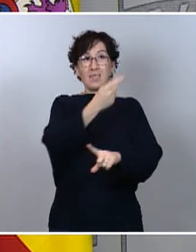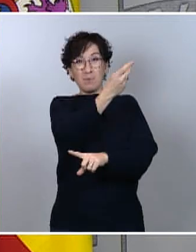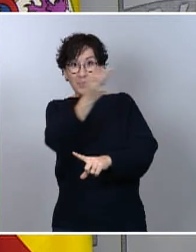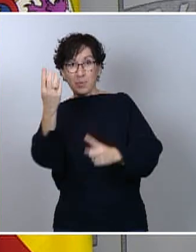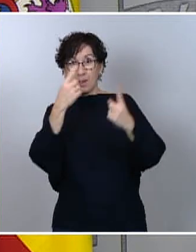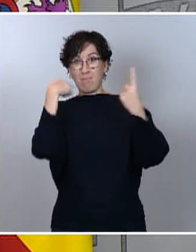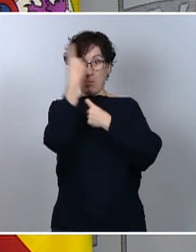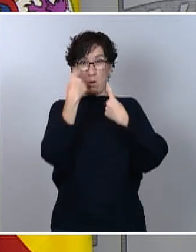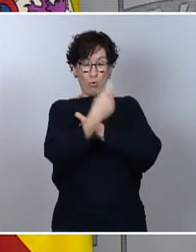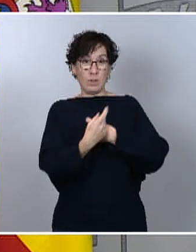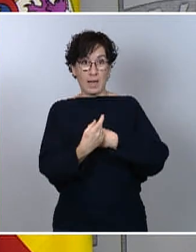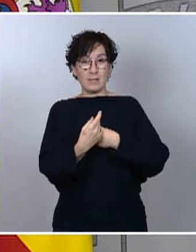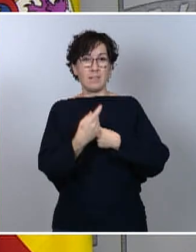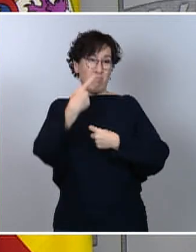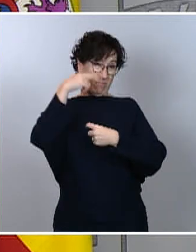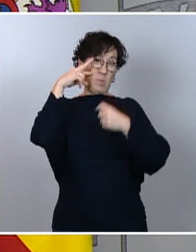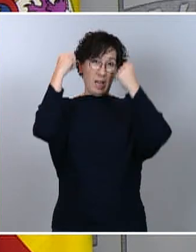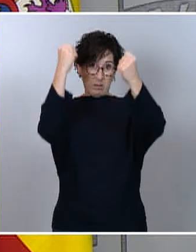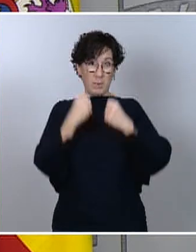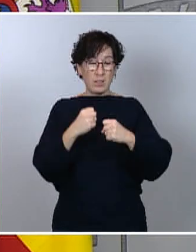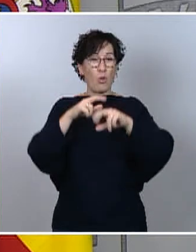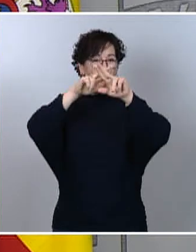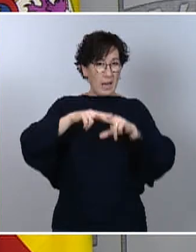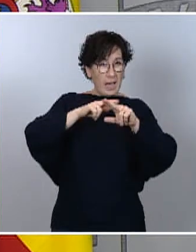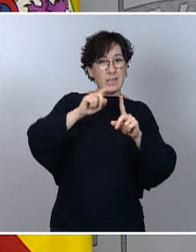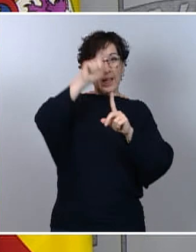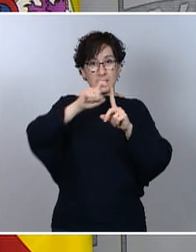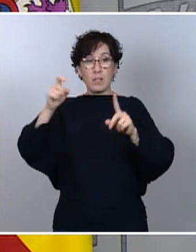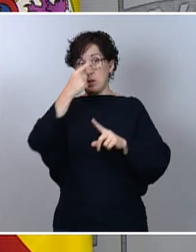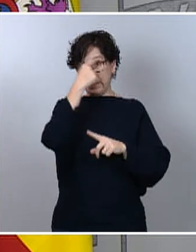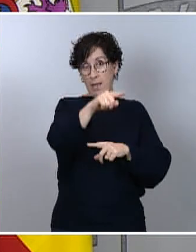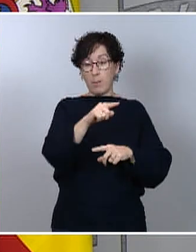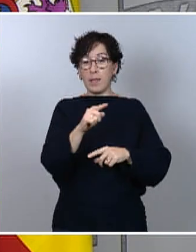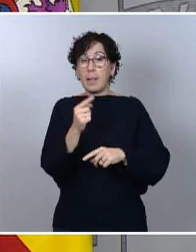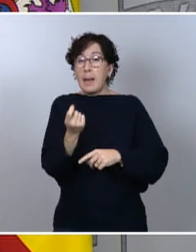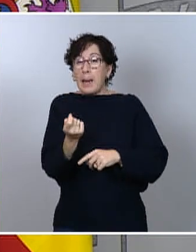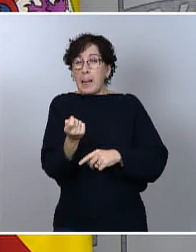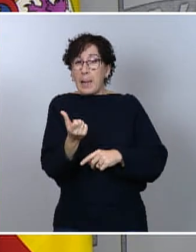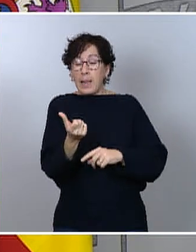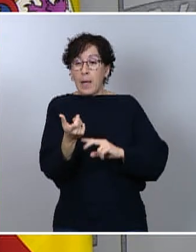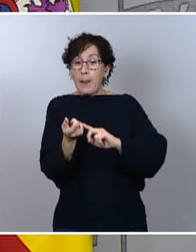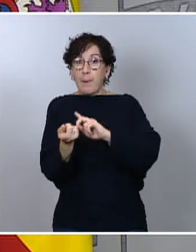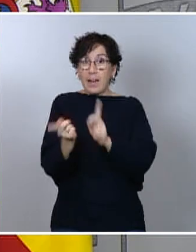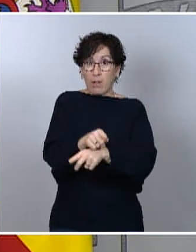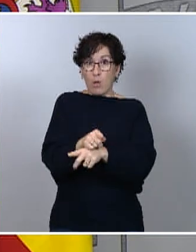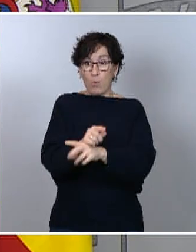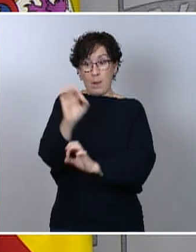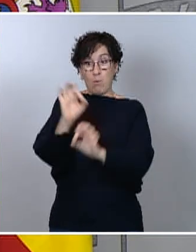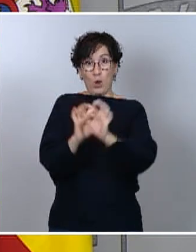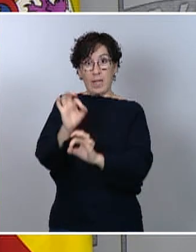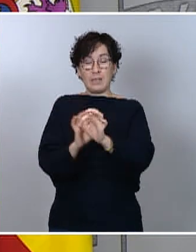saben que pequeñas variaciones del porcentaje de seroprevalencia se van a traducir en